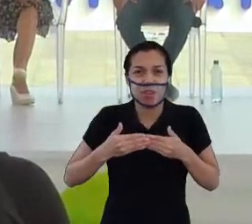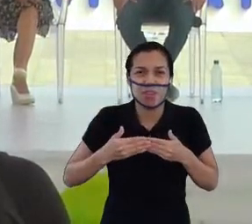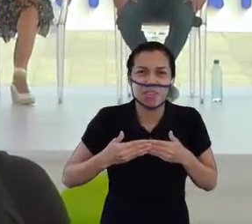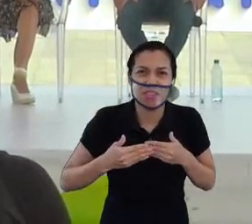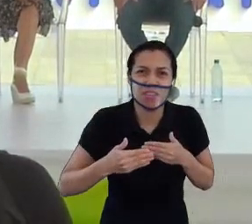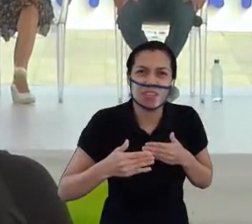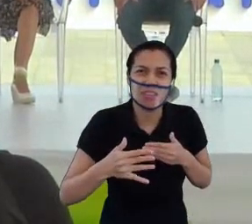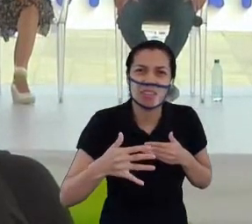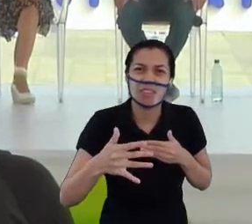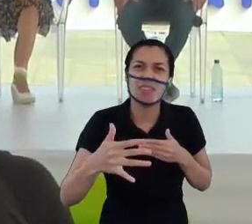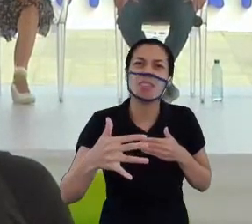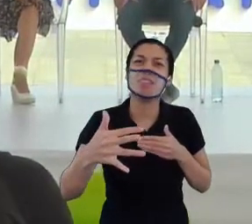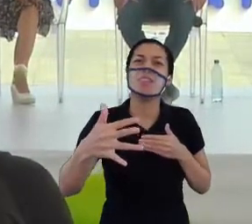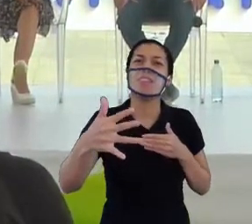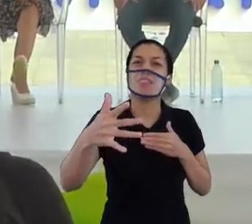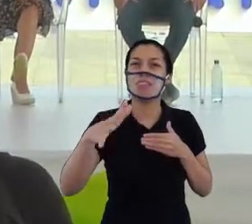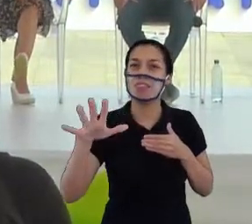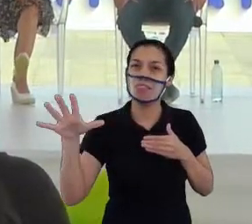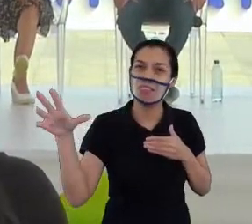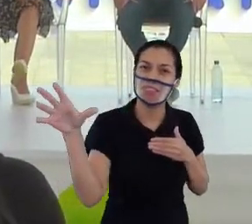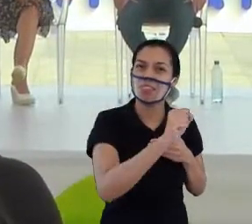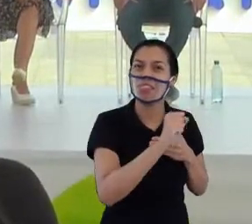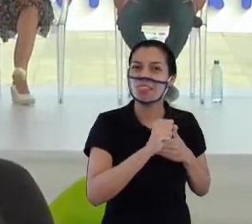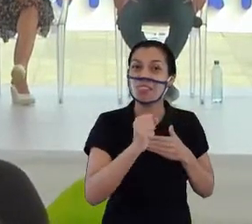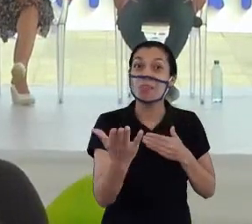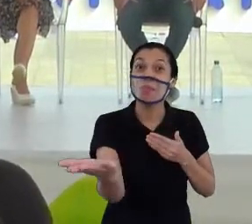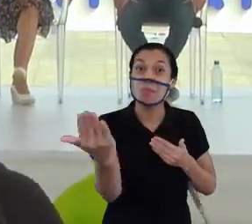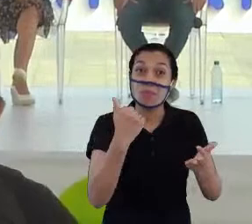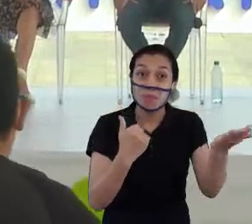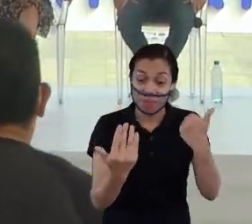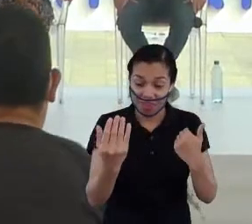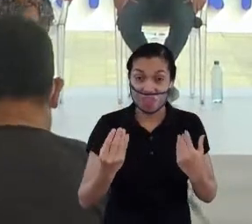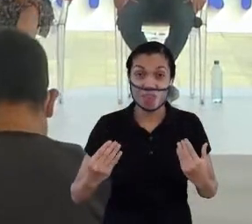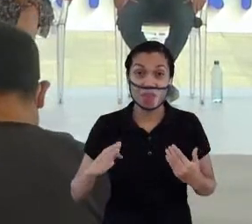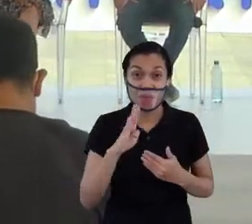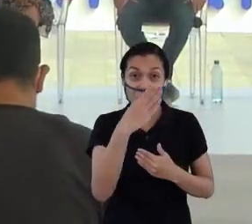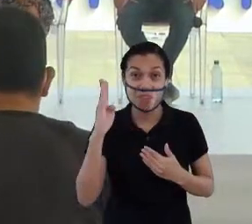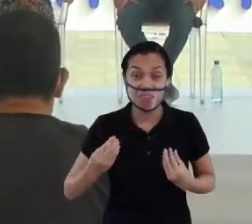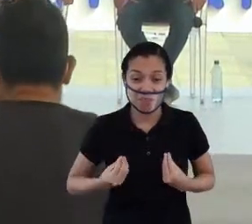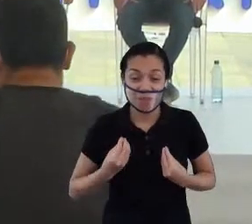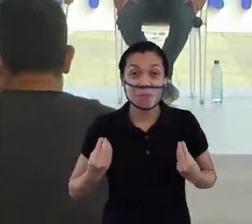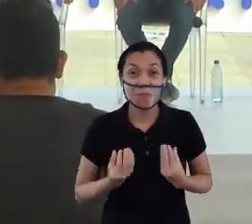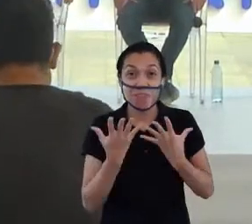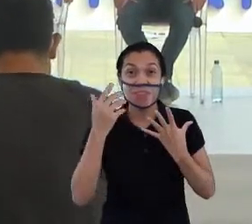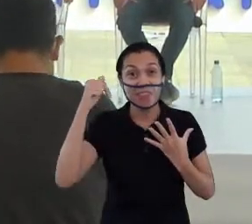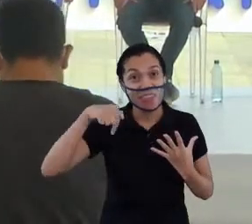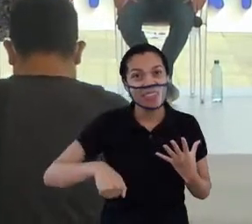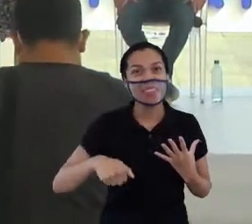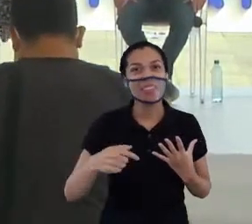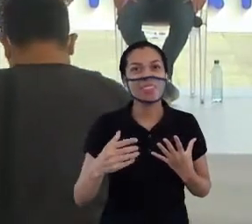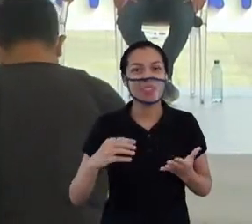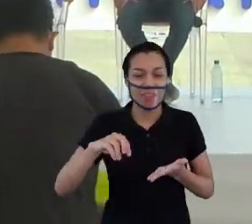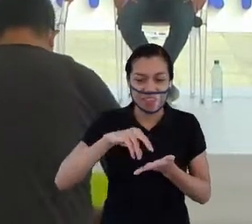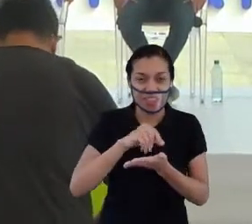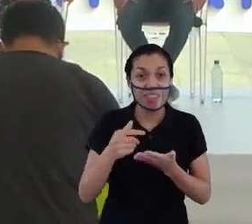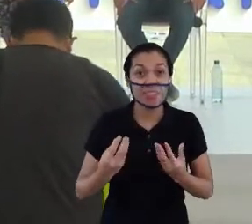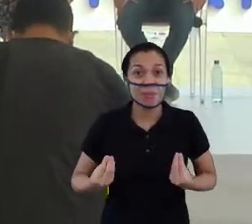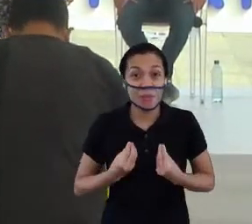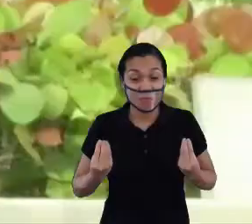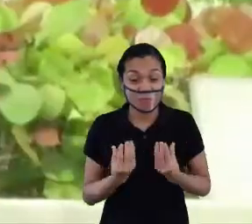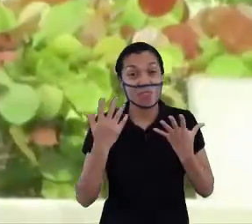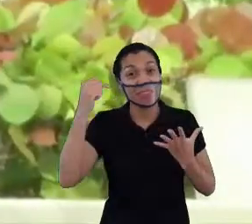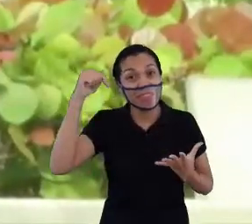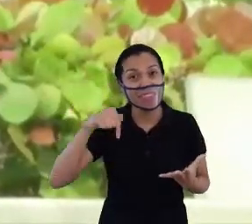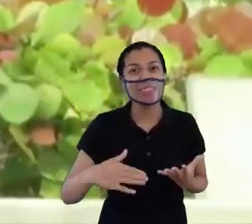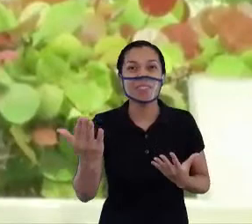ser ven, vive Barranquilla, ven, vive el Atlántico. El secreto que